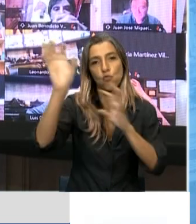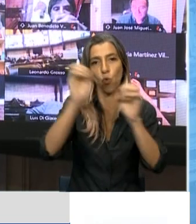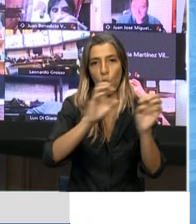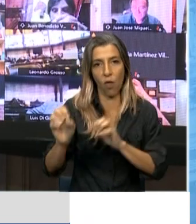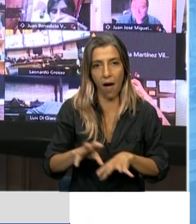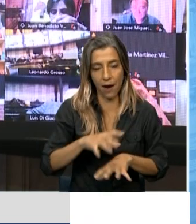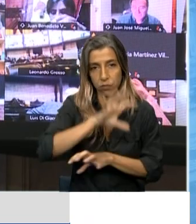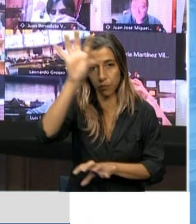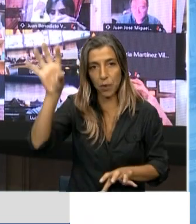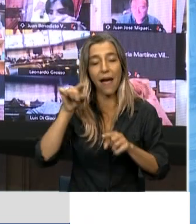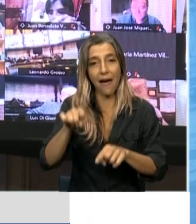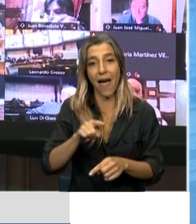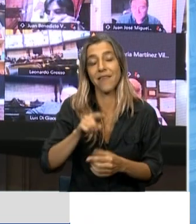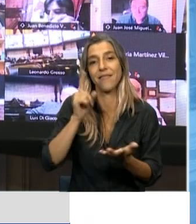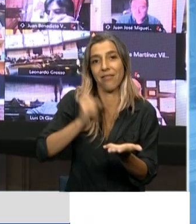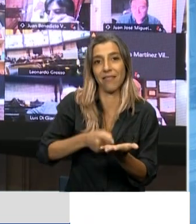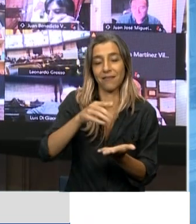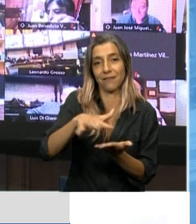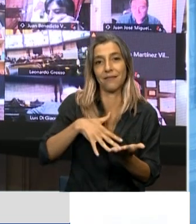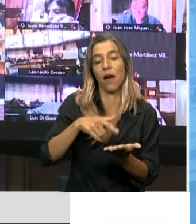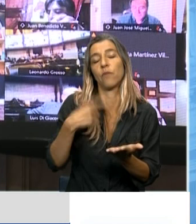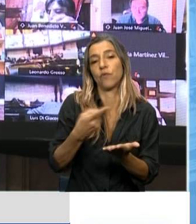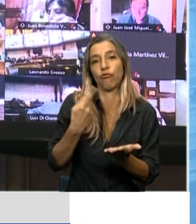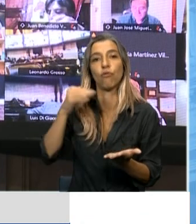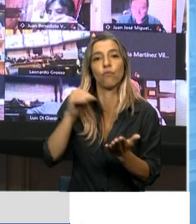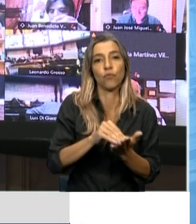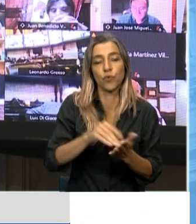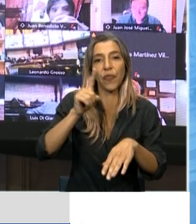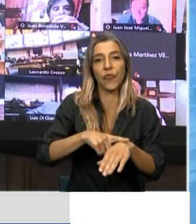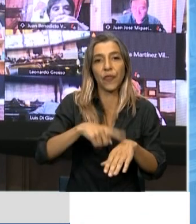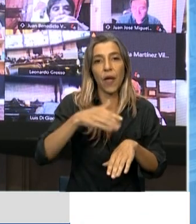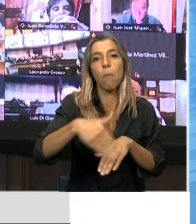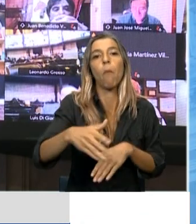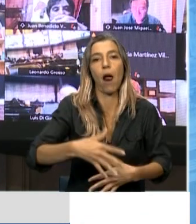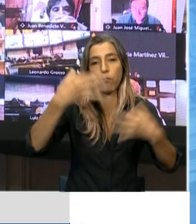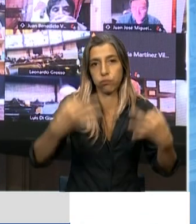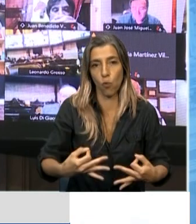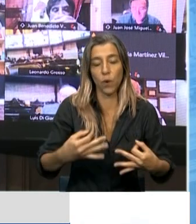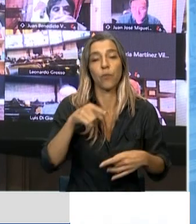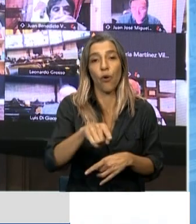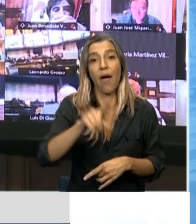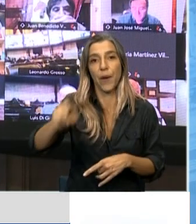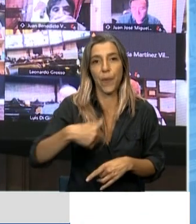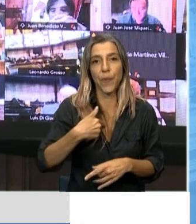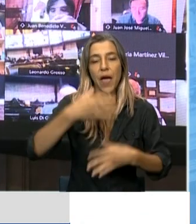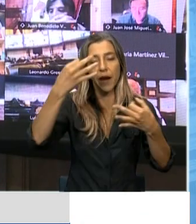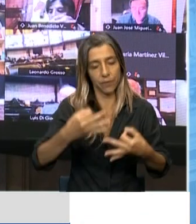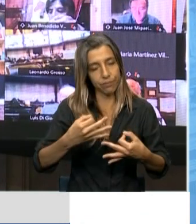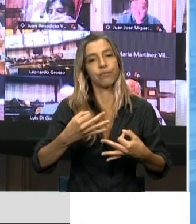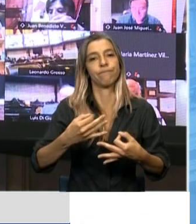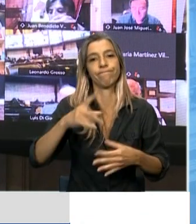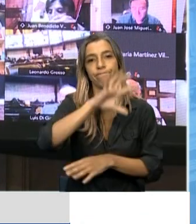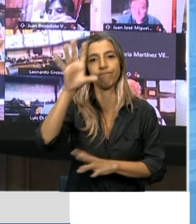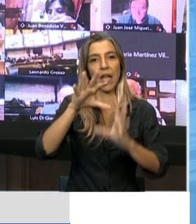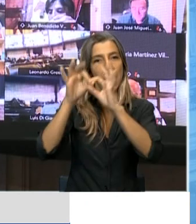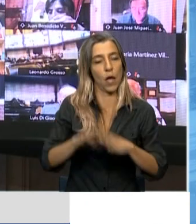ese dictamen de minoría, estableciendo un plazo para concretar esto, porque es lo que va a permitir la efectiva descentralización. Lamentamos